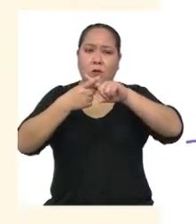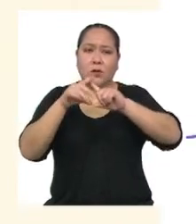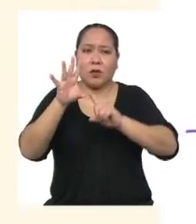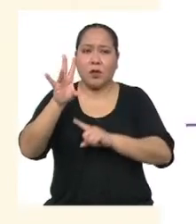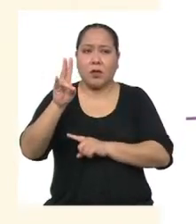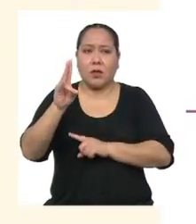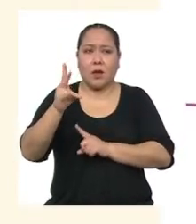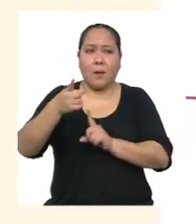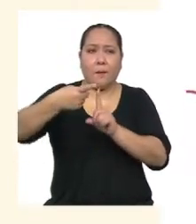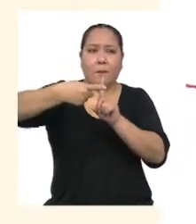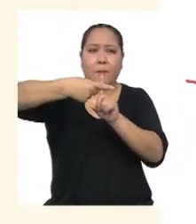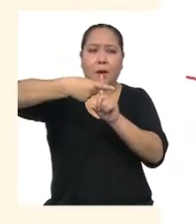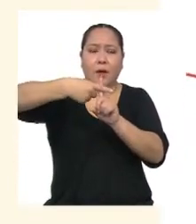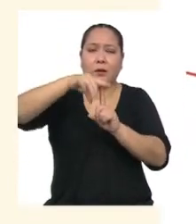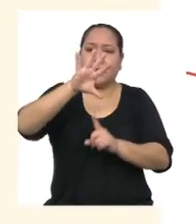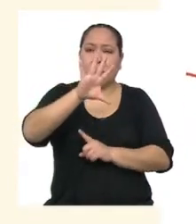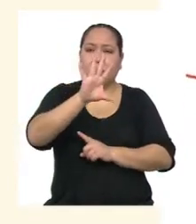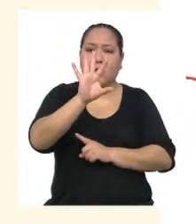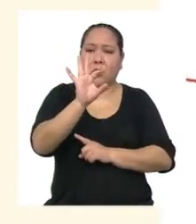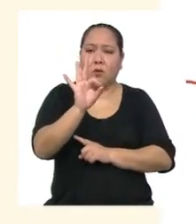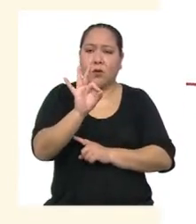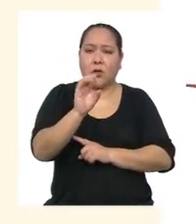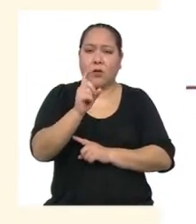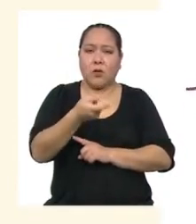50,5 por 7 más